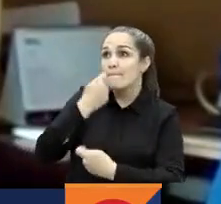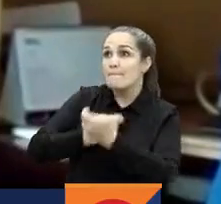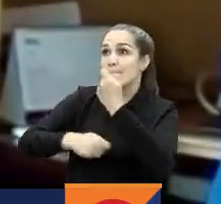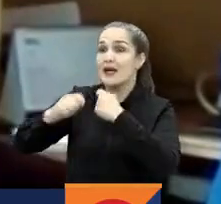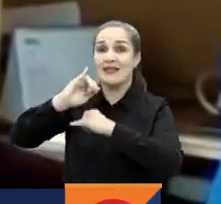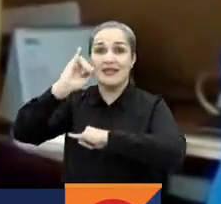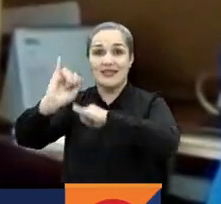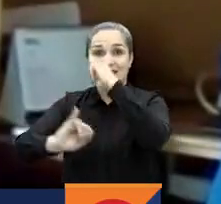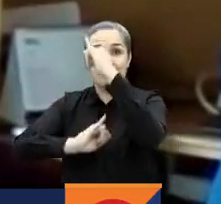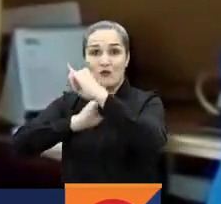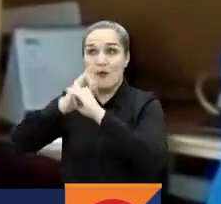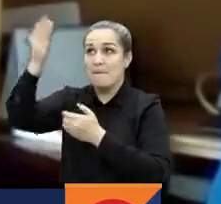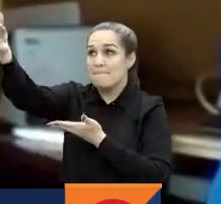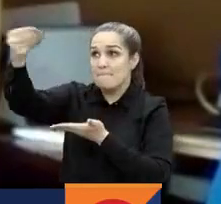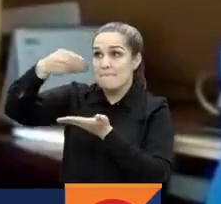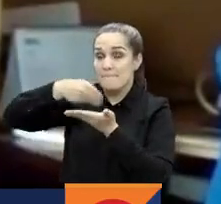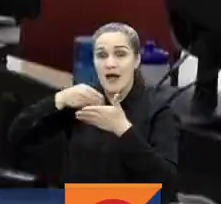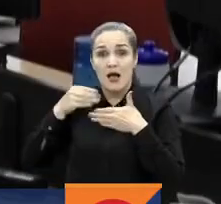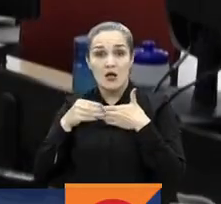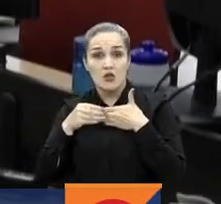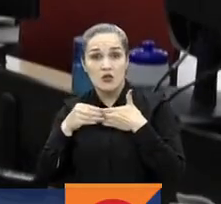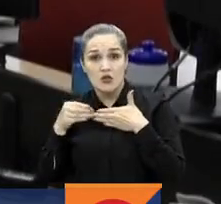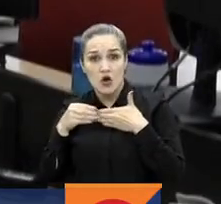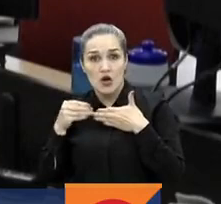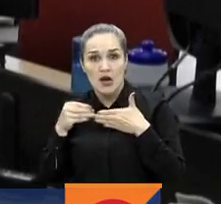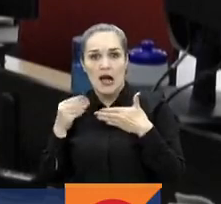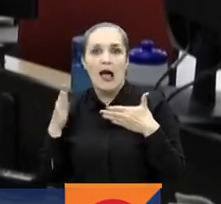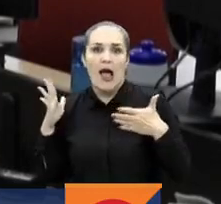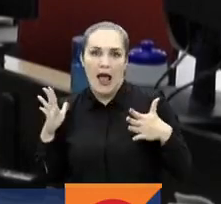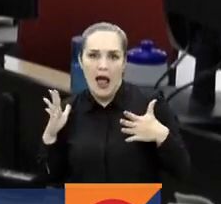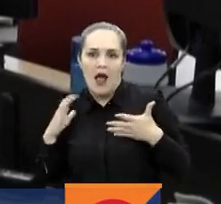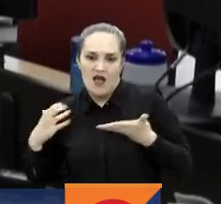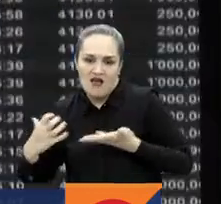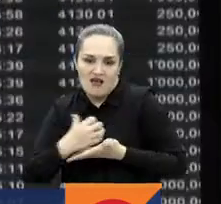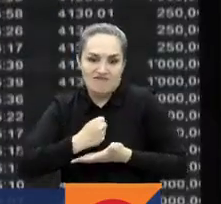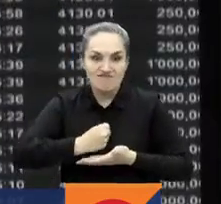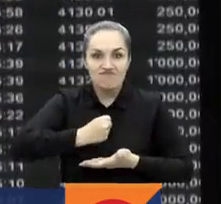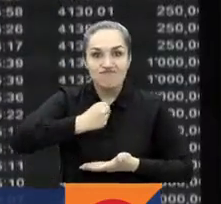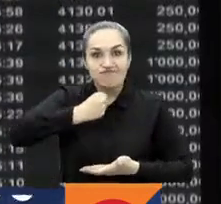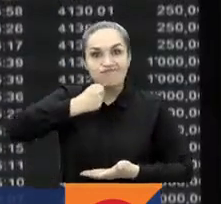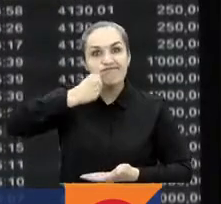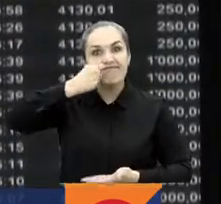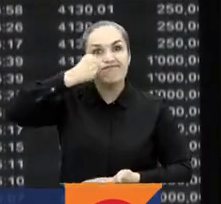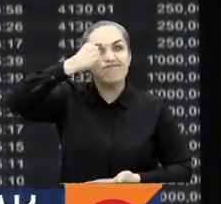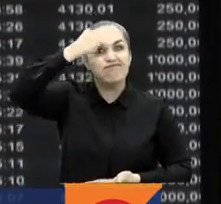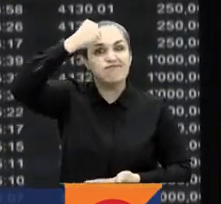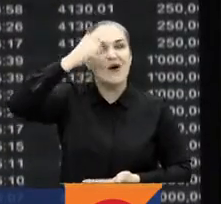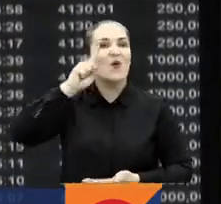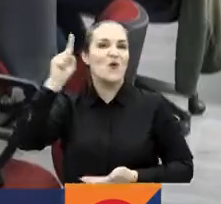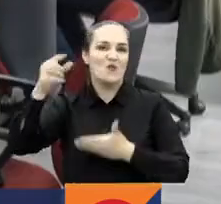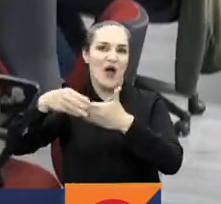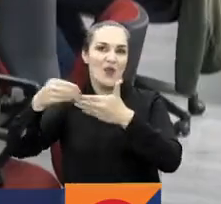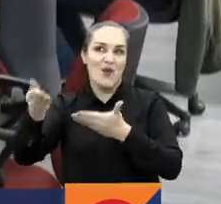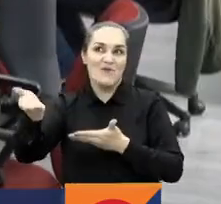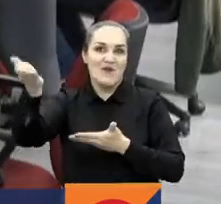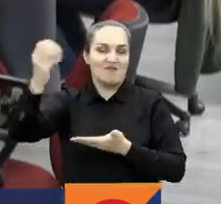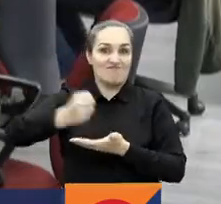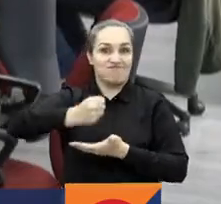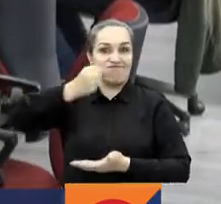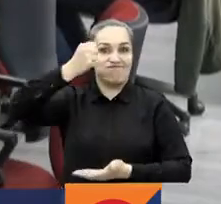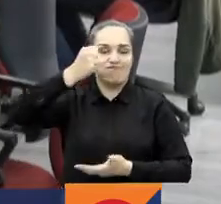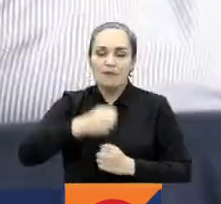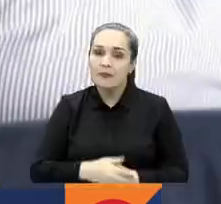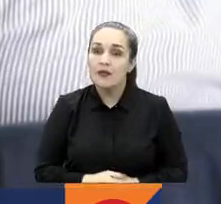frente al incremento en el dólar, porque pues sus ingresos se incrementan cuando el dólar sube. Las razones del alza en su